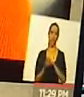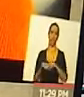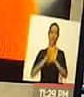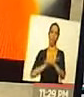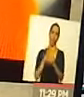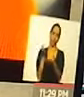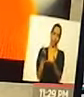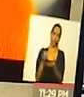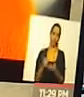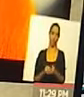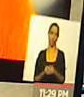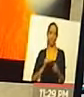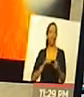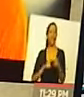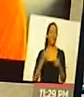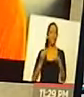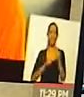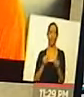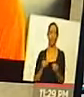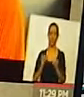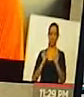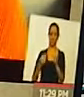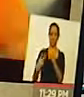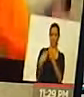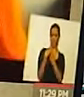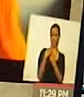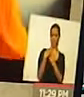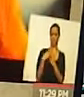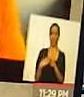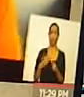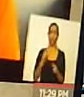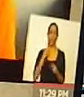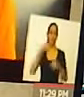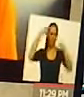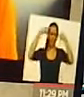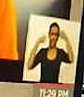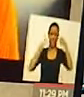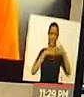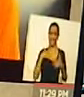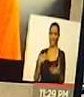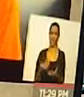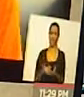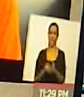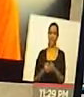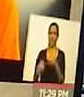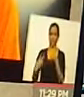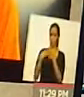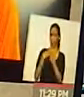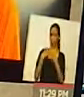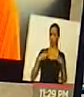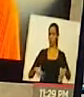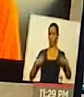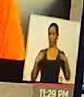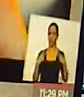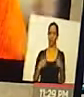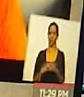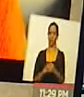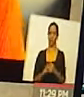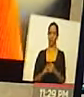Entonces, armaron un autoatentado, señalaron que los chavistas quisieron atentar contra su vida, lanzar una